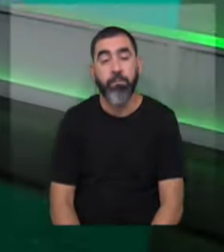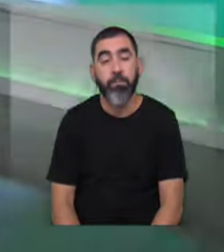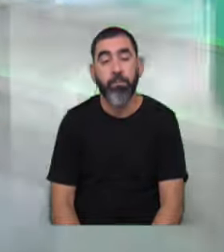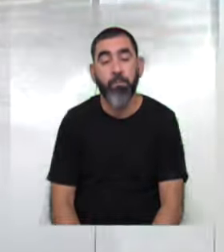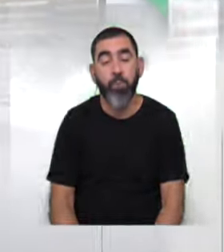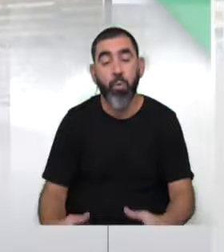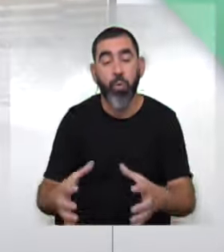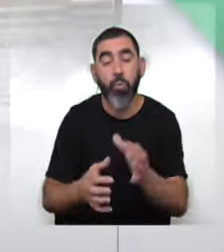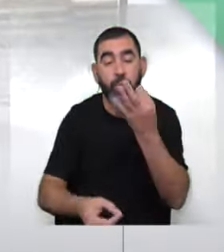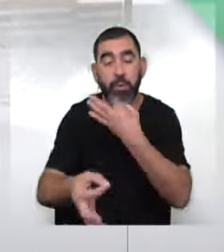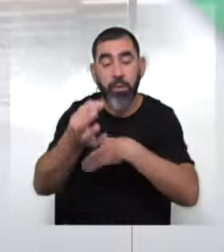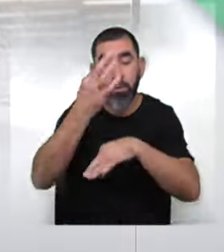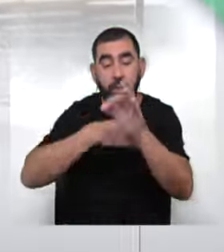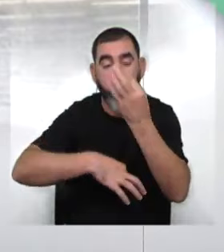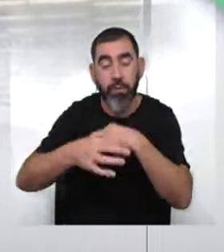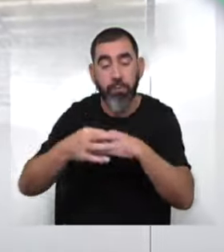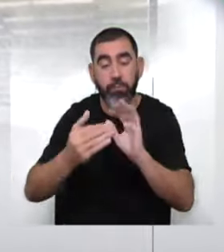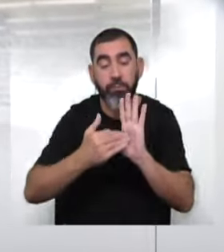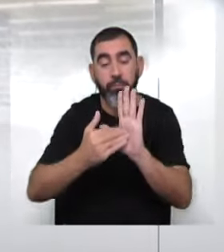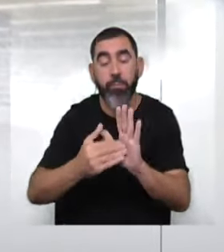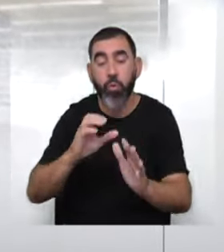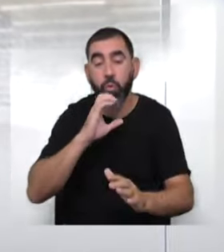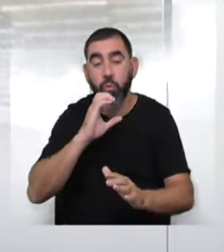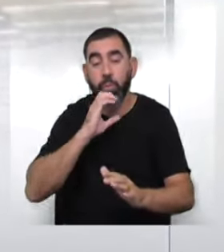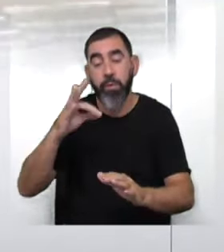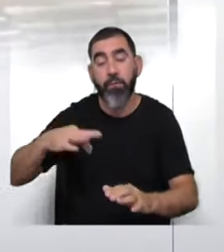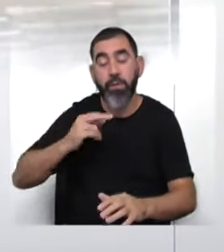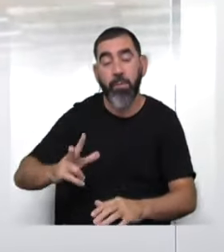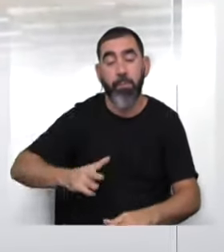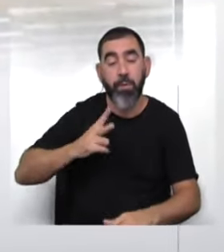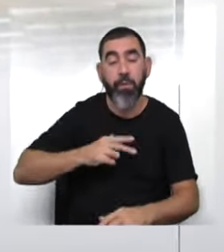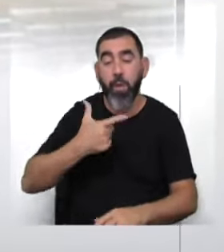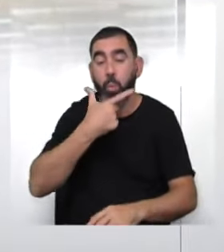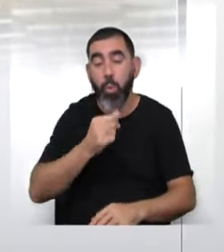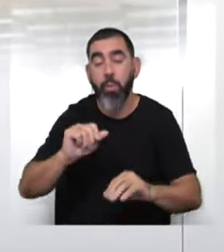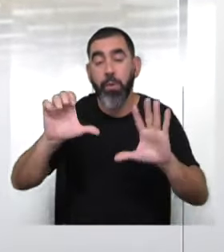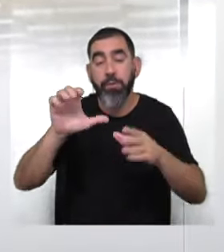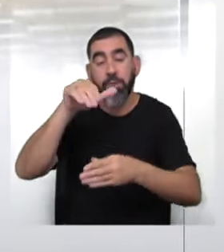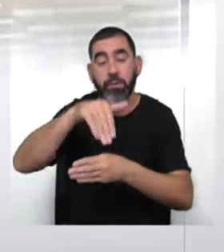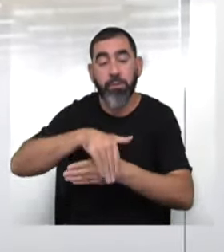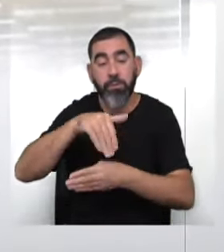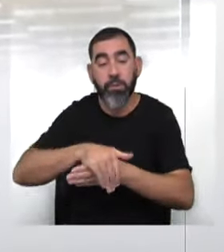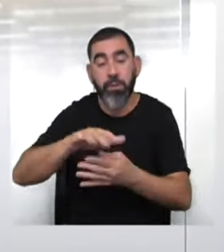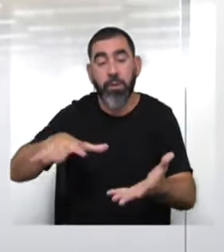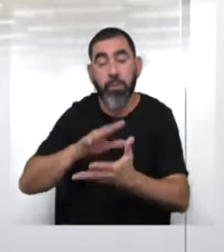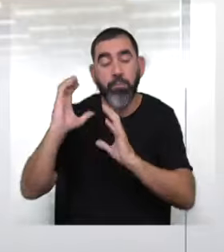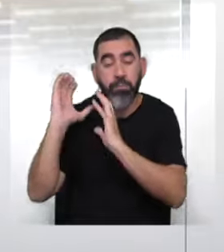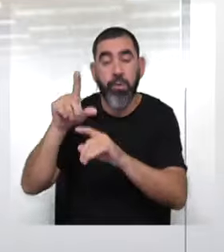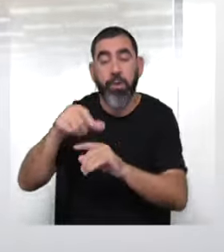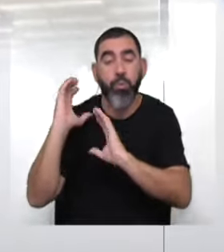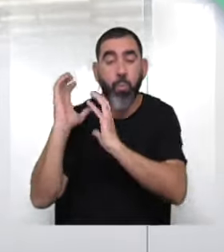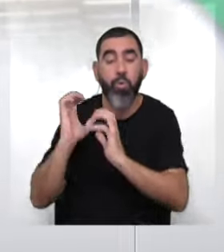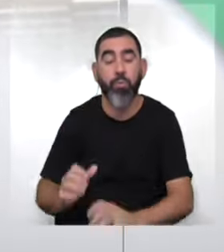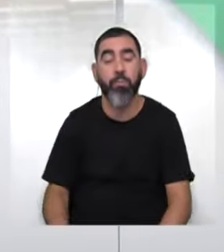El grupo de teatro Bancarte presenta Comedia de la Vida Privada este jueves a las 18 horas en Espacio Modelo.